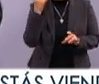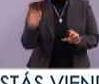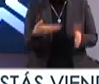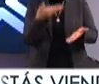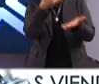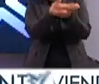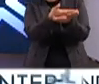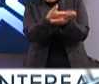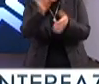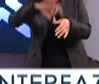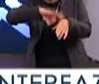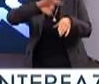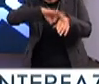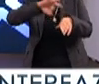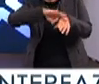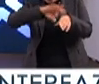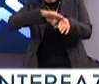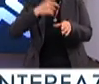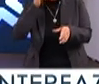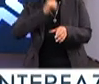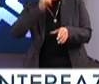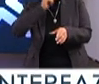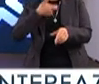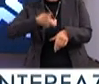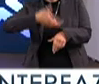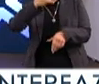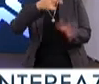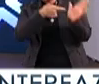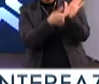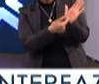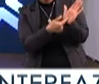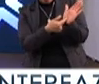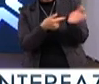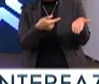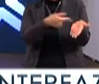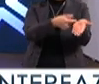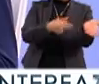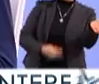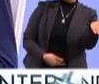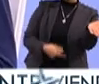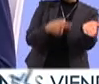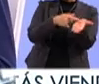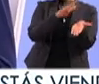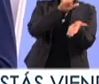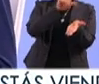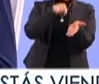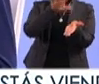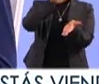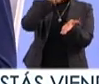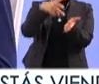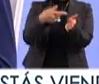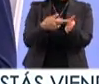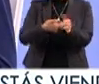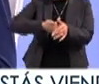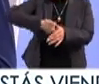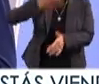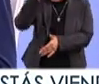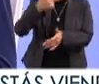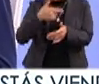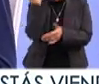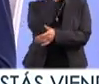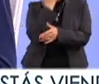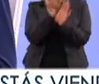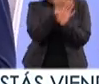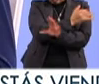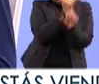te ofrecen en la farmacia y que generalmente es caro de hecho 5.5 veces más caro según en un